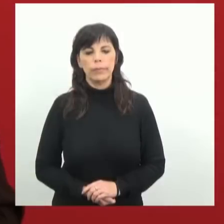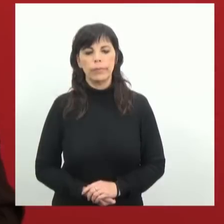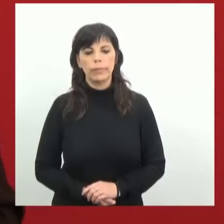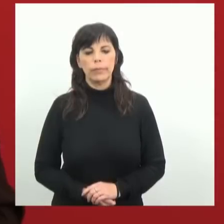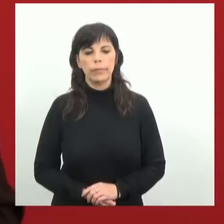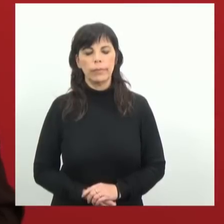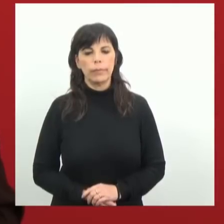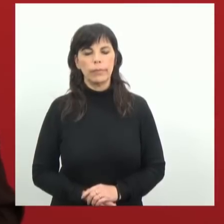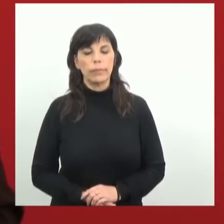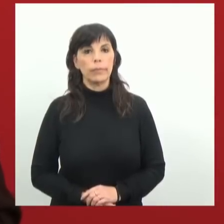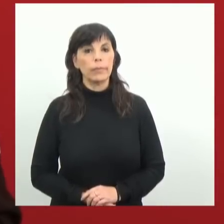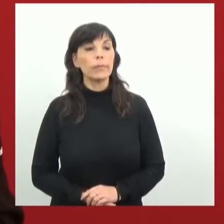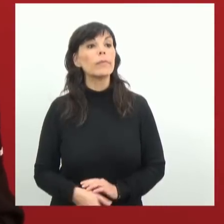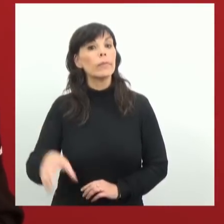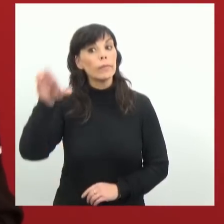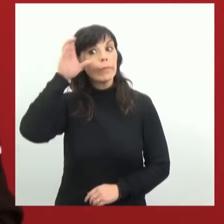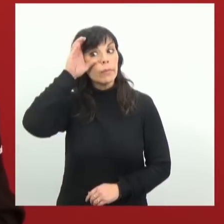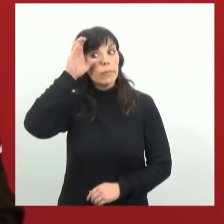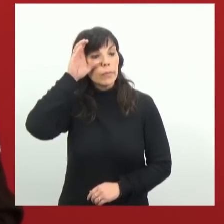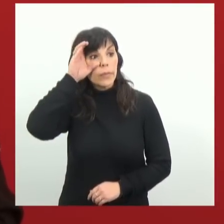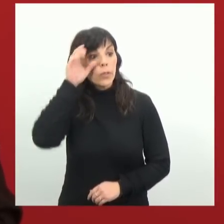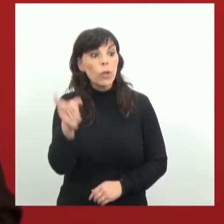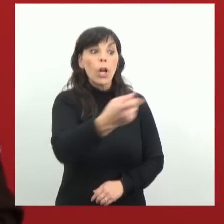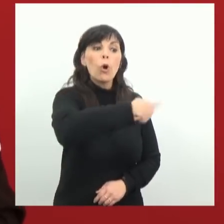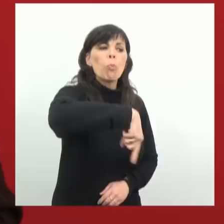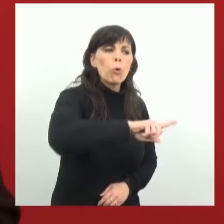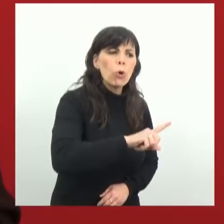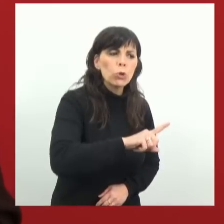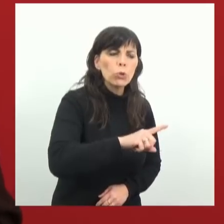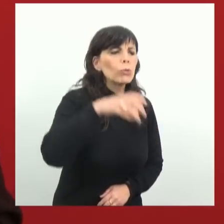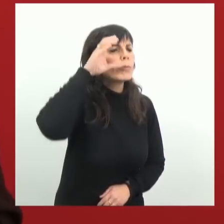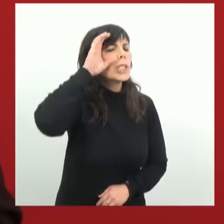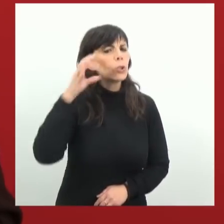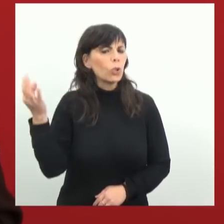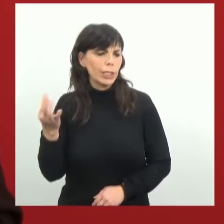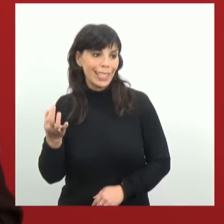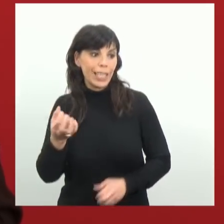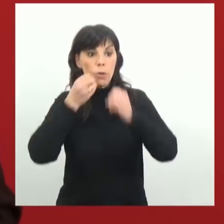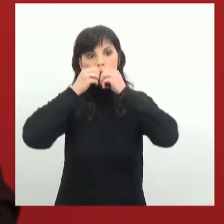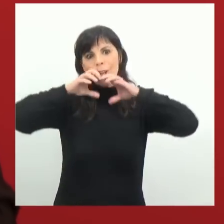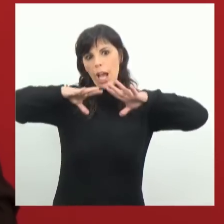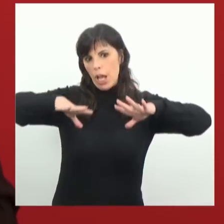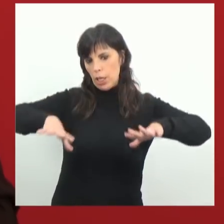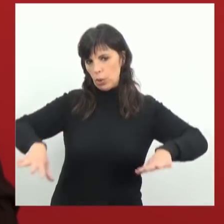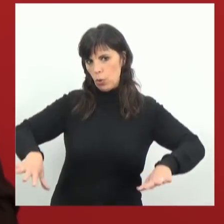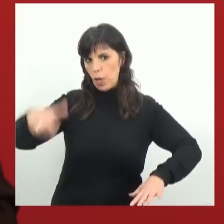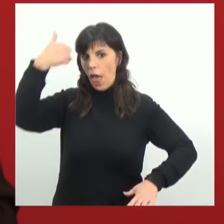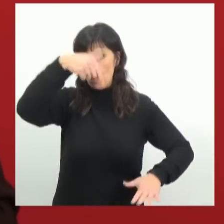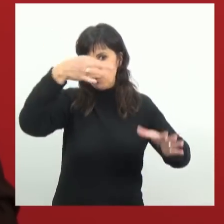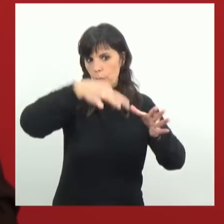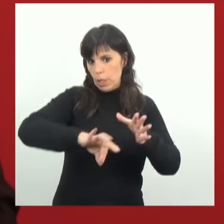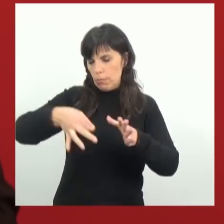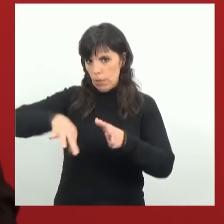Oíd, pues, vosotros la parábola del sembrador. Cuando